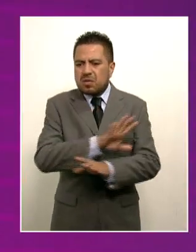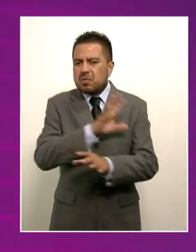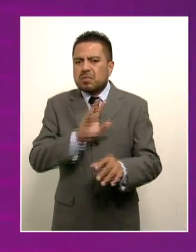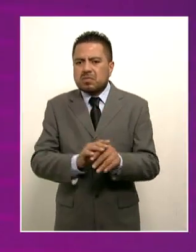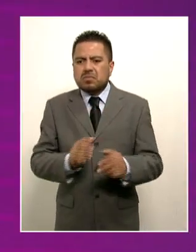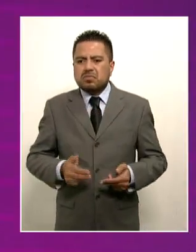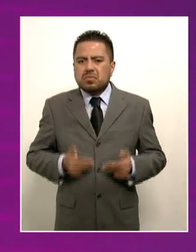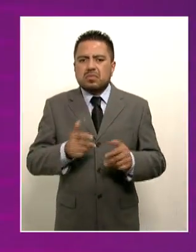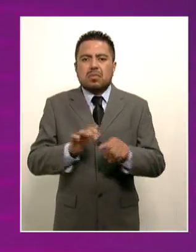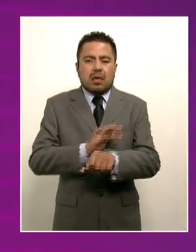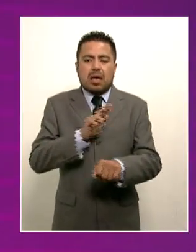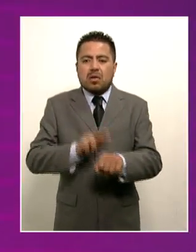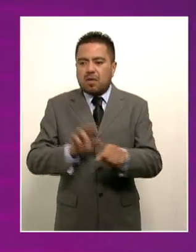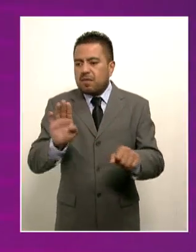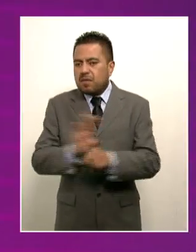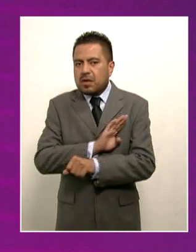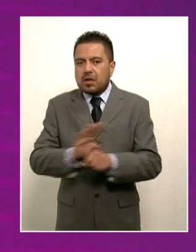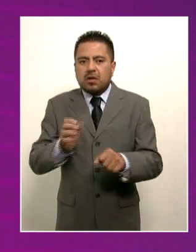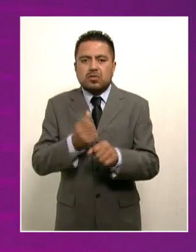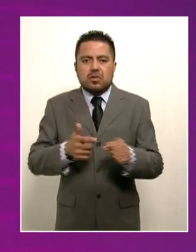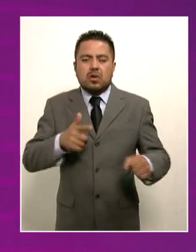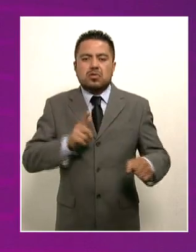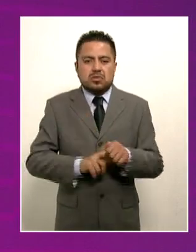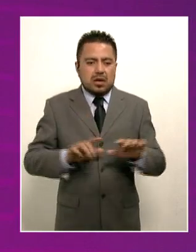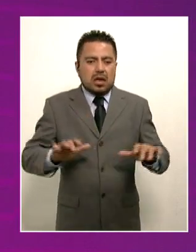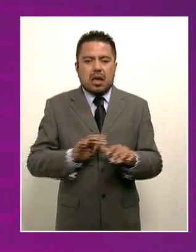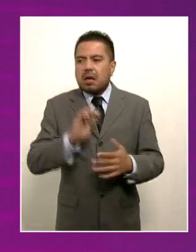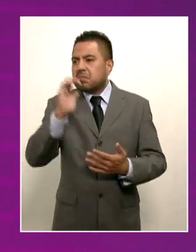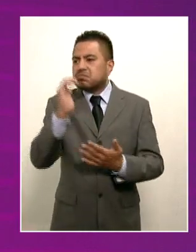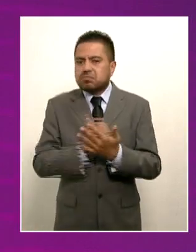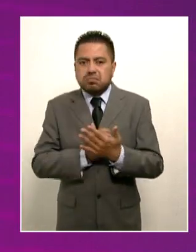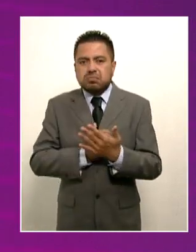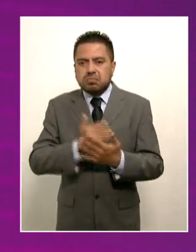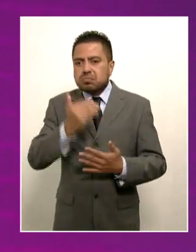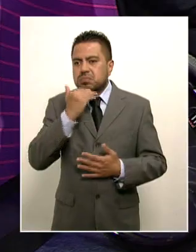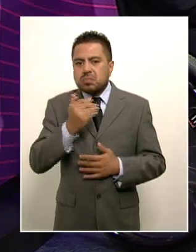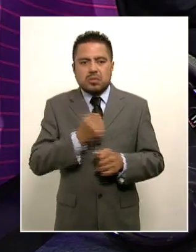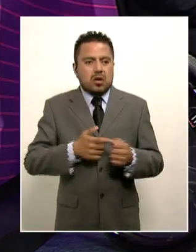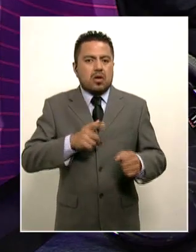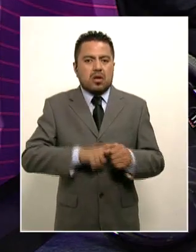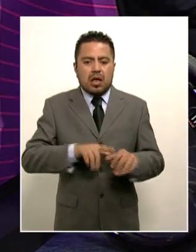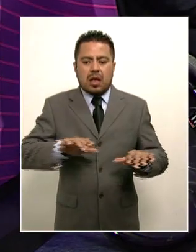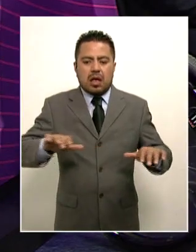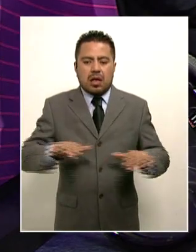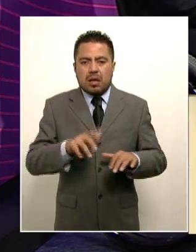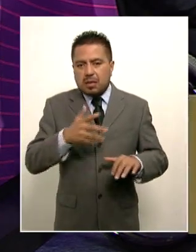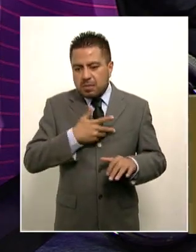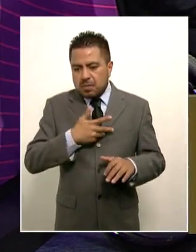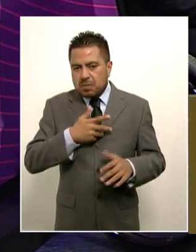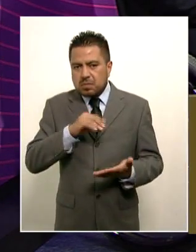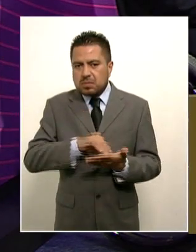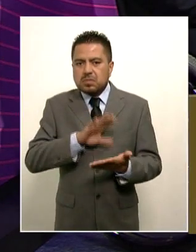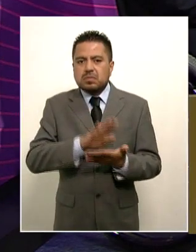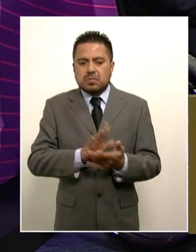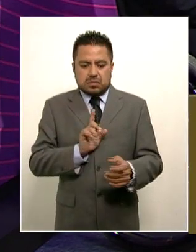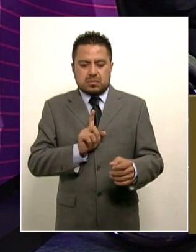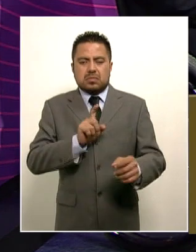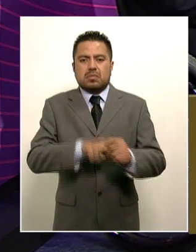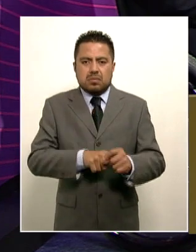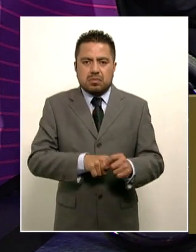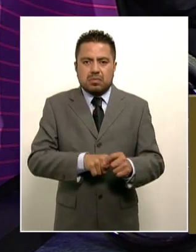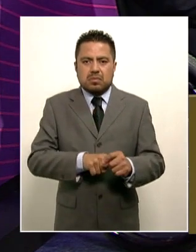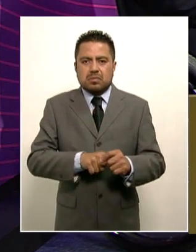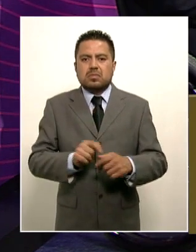genera mayores beneficios sociales y mayores ahorros sociales, ¿no? Tener una sociedad plenamente inclusiva.